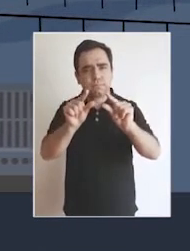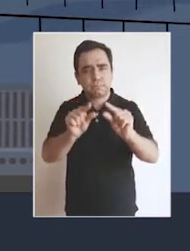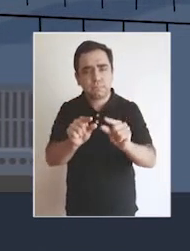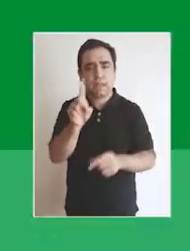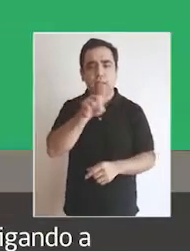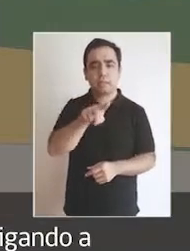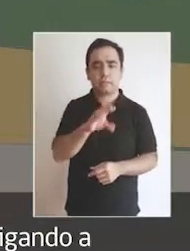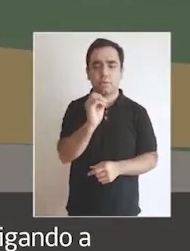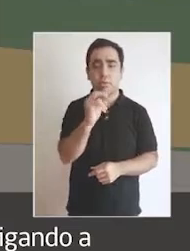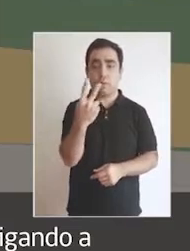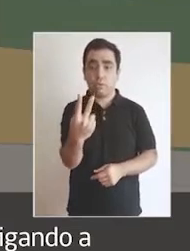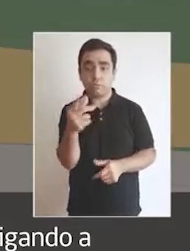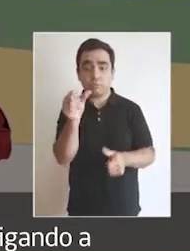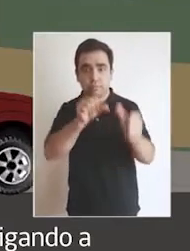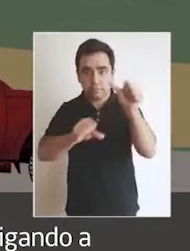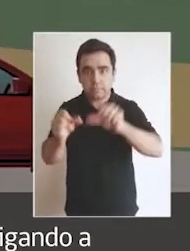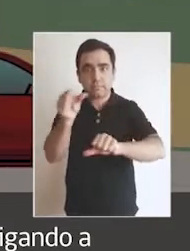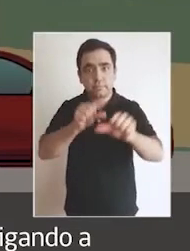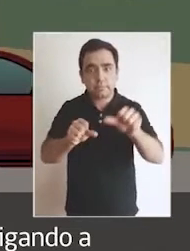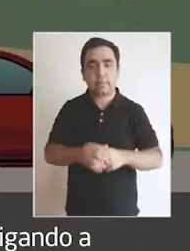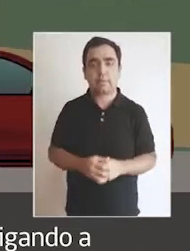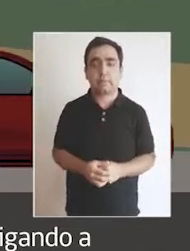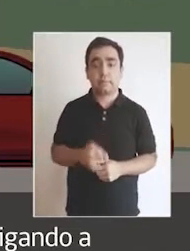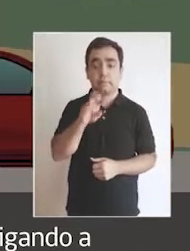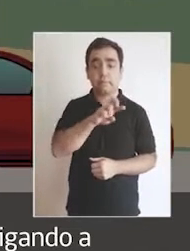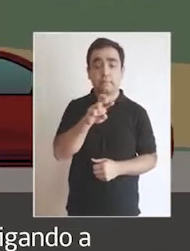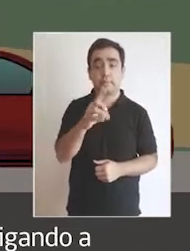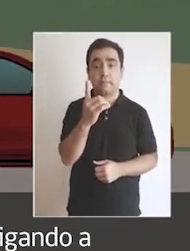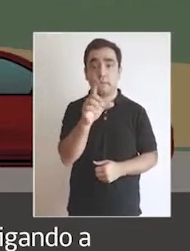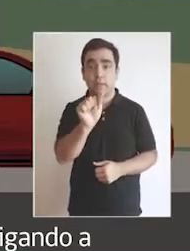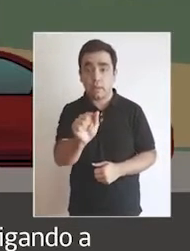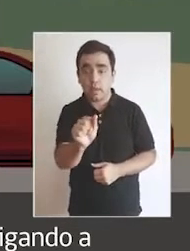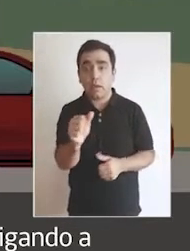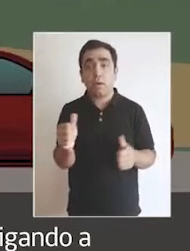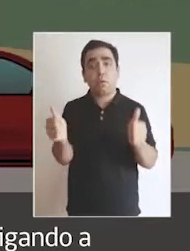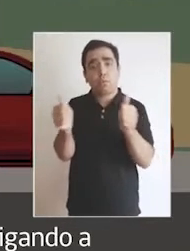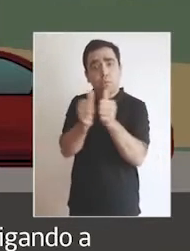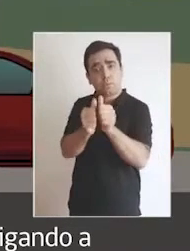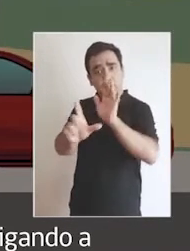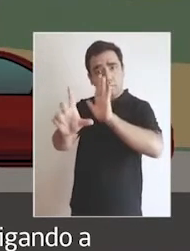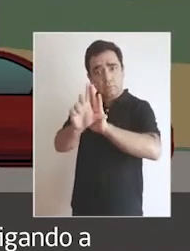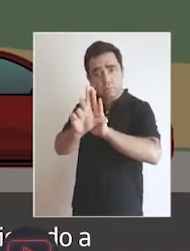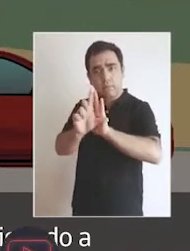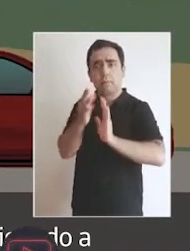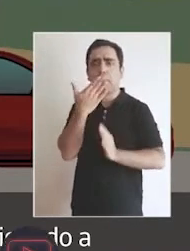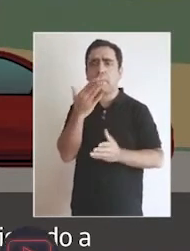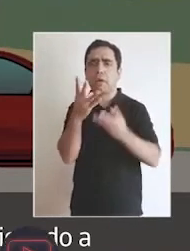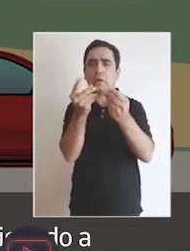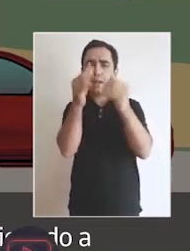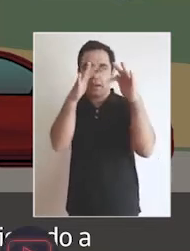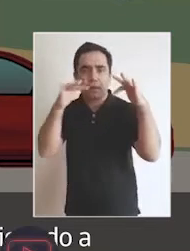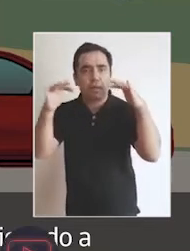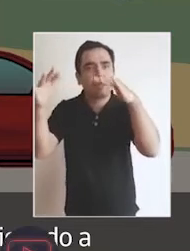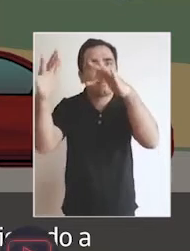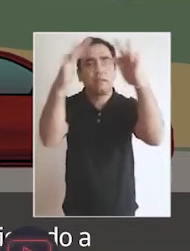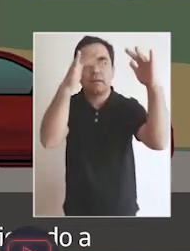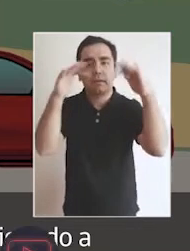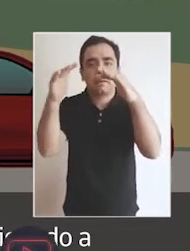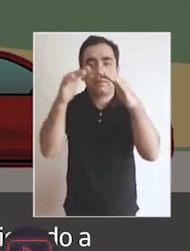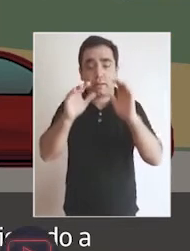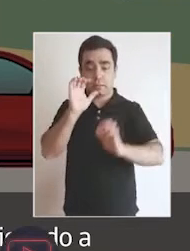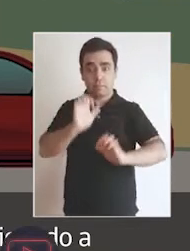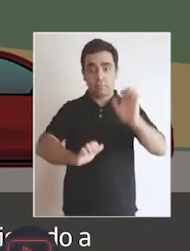de SO2? El PPDA, junto a la norma de dióxido de azufre, han permitido mejorar la calidad del aire, obligando a